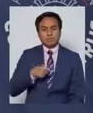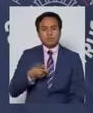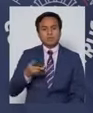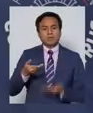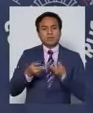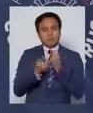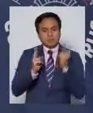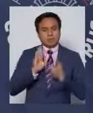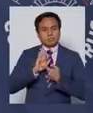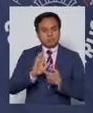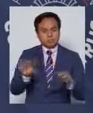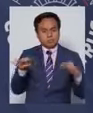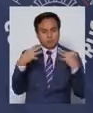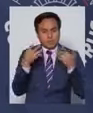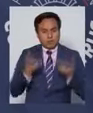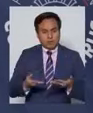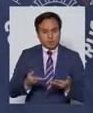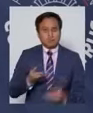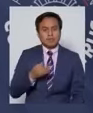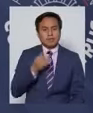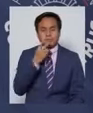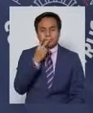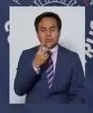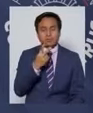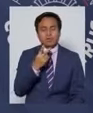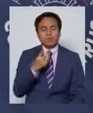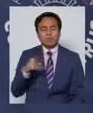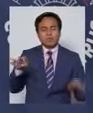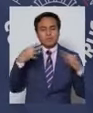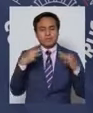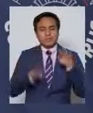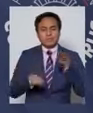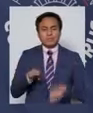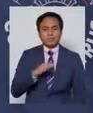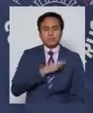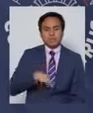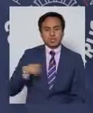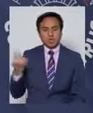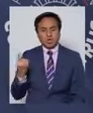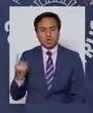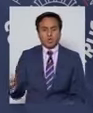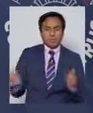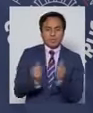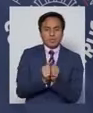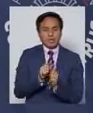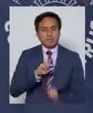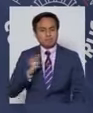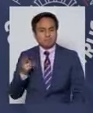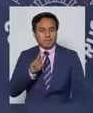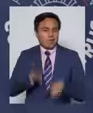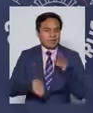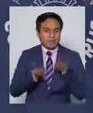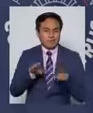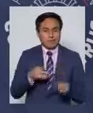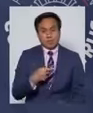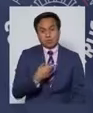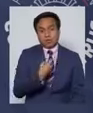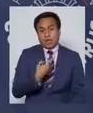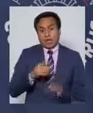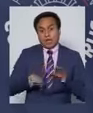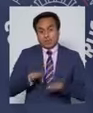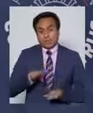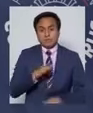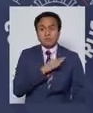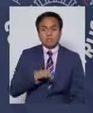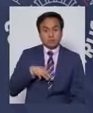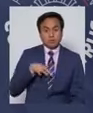punto de prensa. Ustedes han visto que el punto de prensa a veces lo da el ministro solo, a veces en compañía nuestra, a veces estamos nosotros acá. El